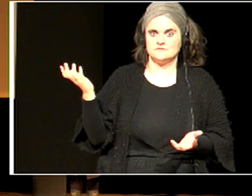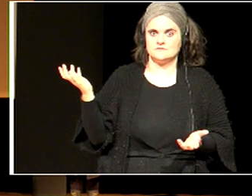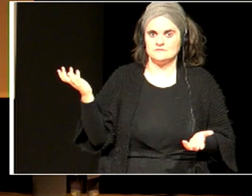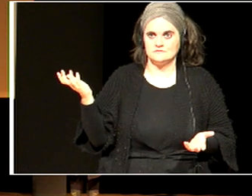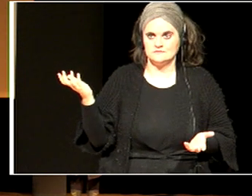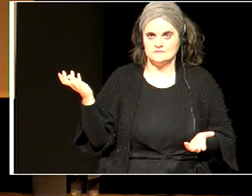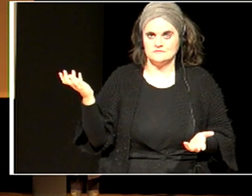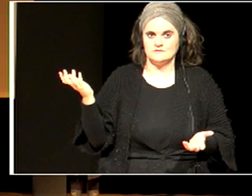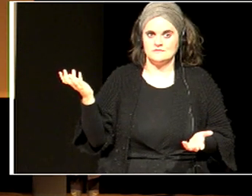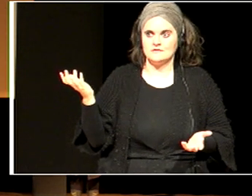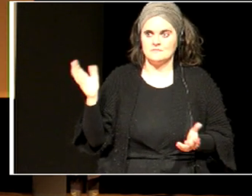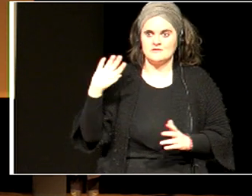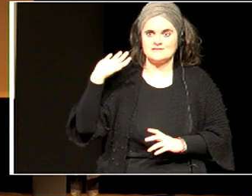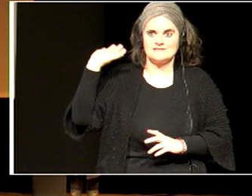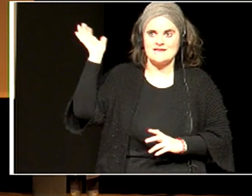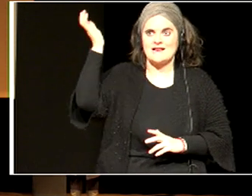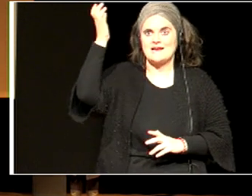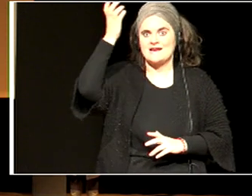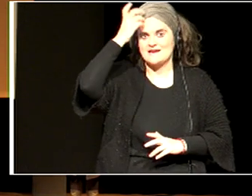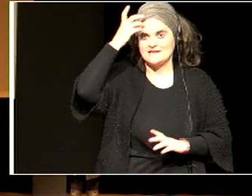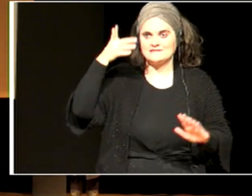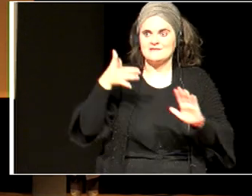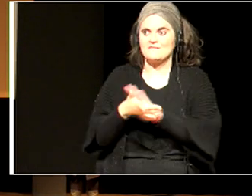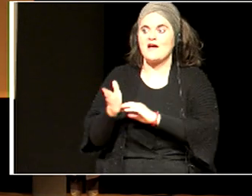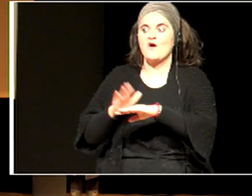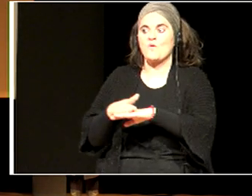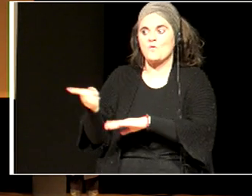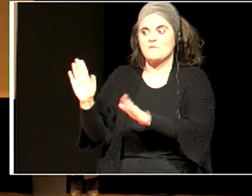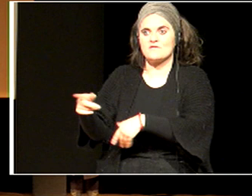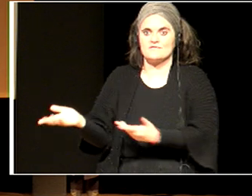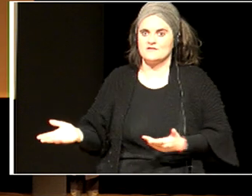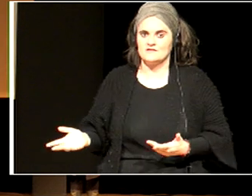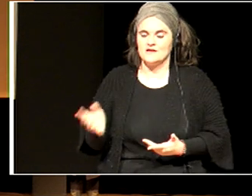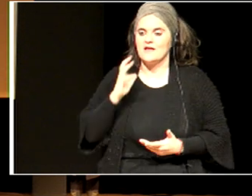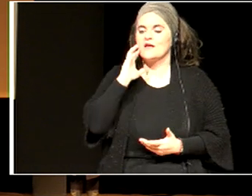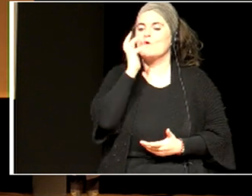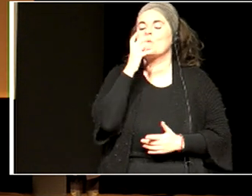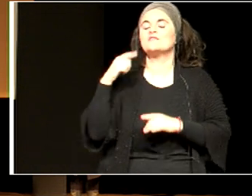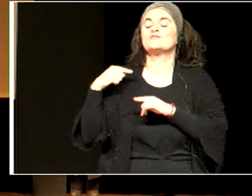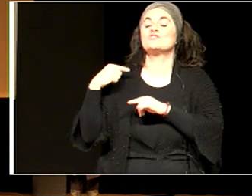no exime no exime no exime en el cuento tradicional